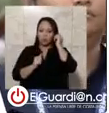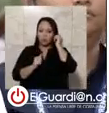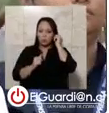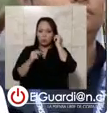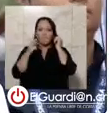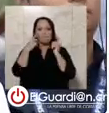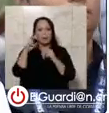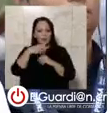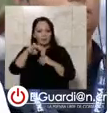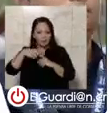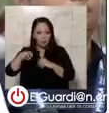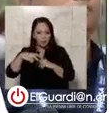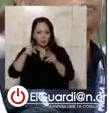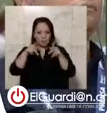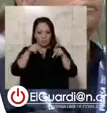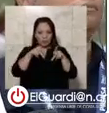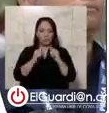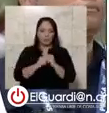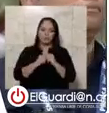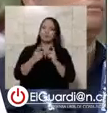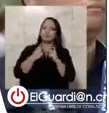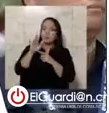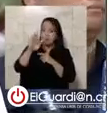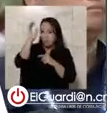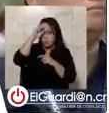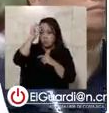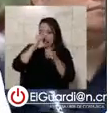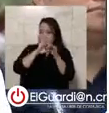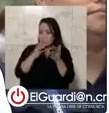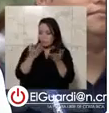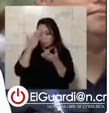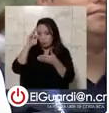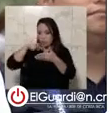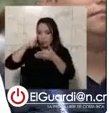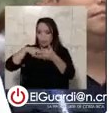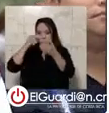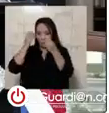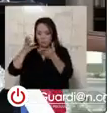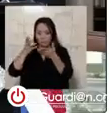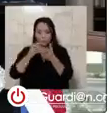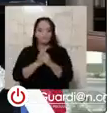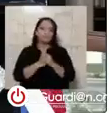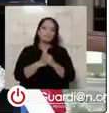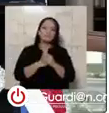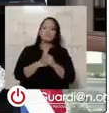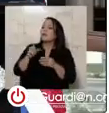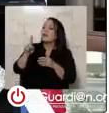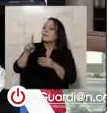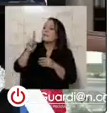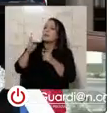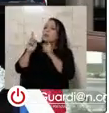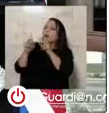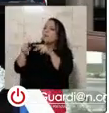los migrantes. Quería saber su opinión al respecto. No sé si leyó el reportaje o no. ¿En qué periódico salió? ¿En